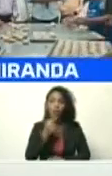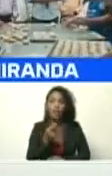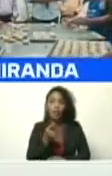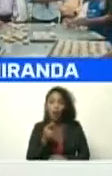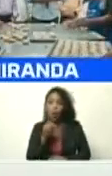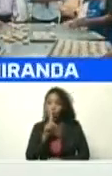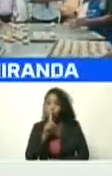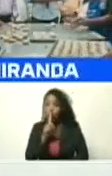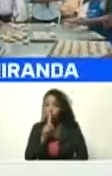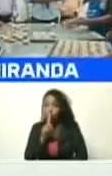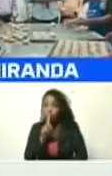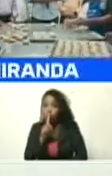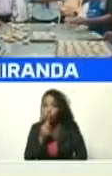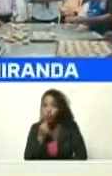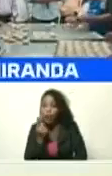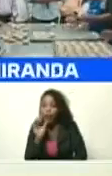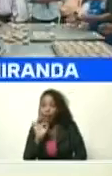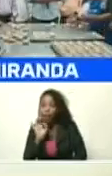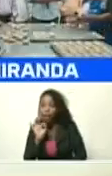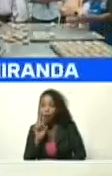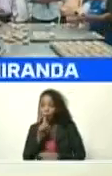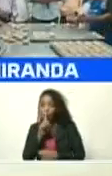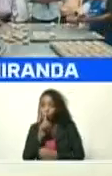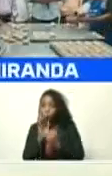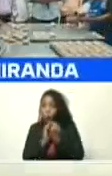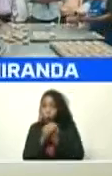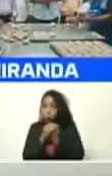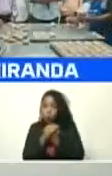no se lo digan a nadie.